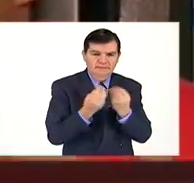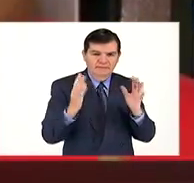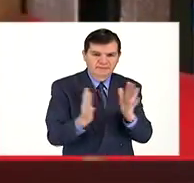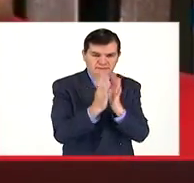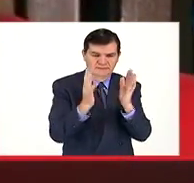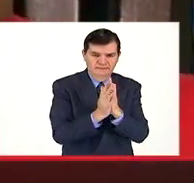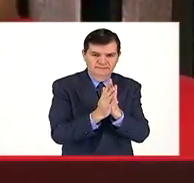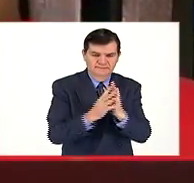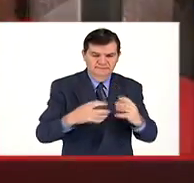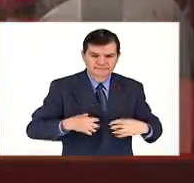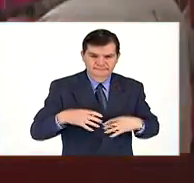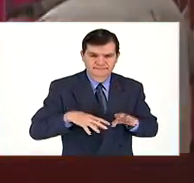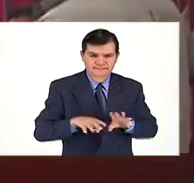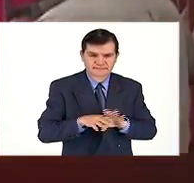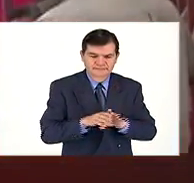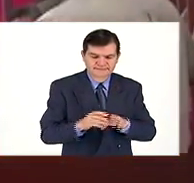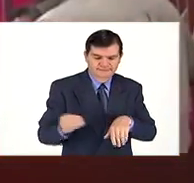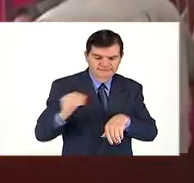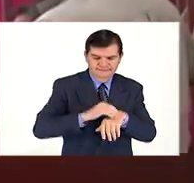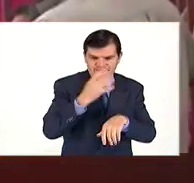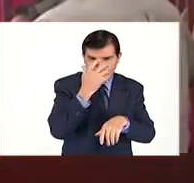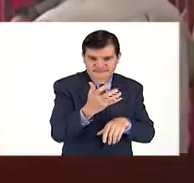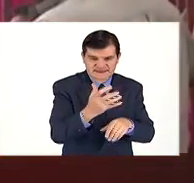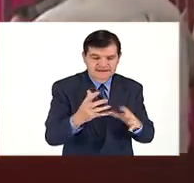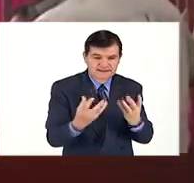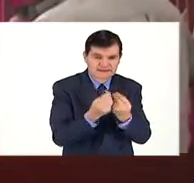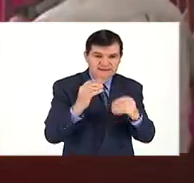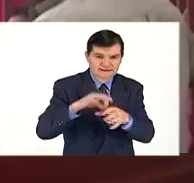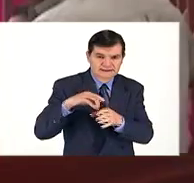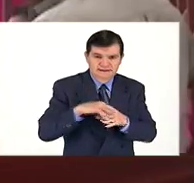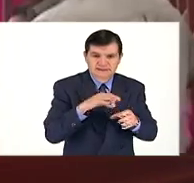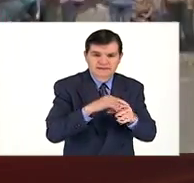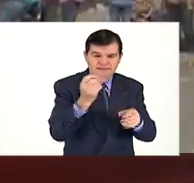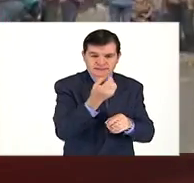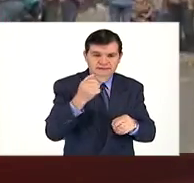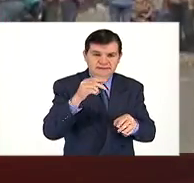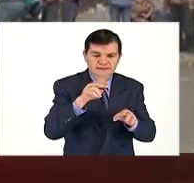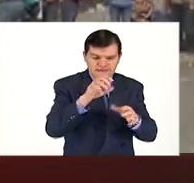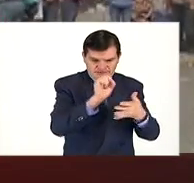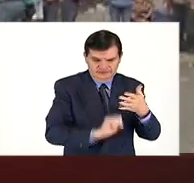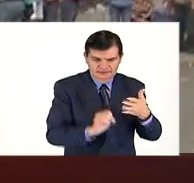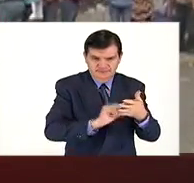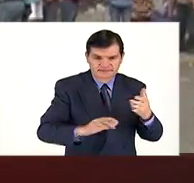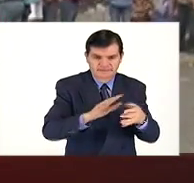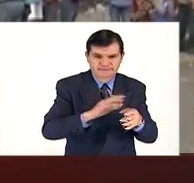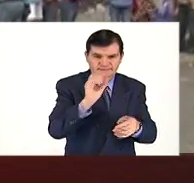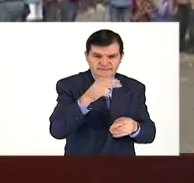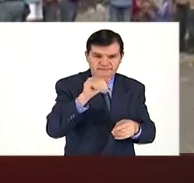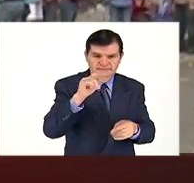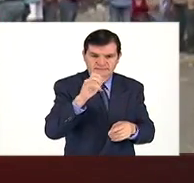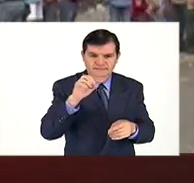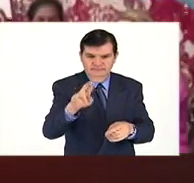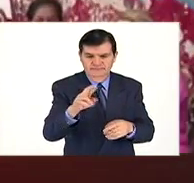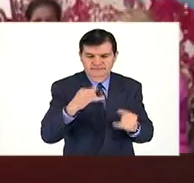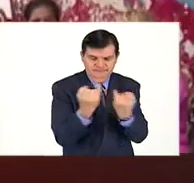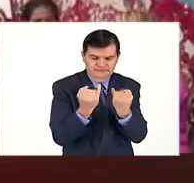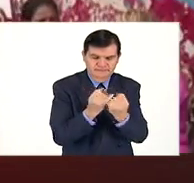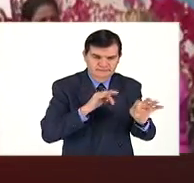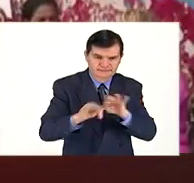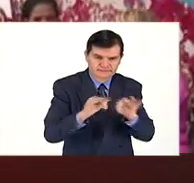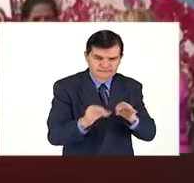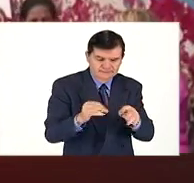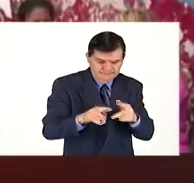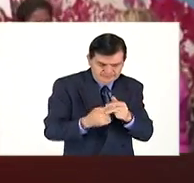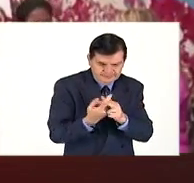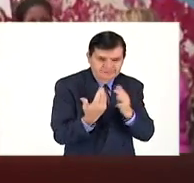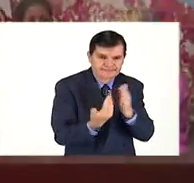participación, de coraje. La misión de acompañamiento electoral de la Unión de Naciones Sudamericanas, UNASUR, también comenzó su labor desde las